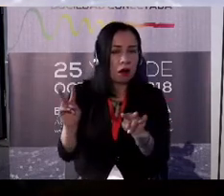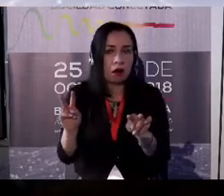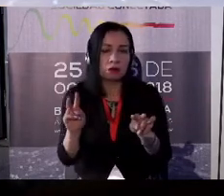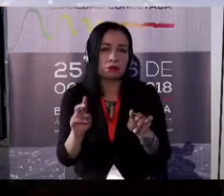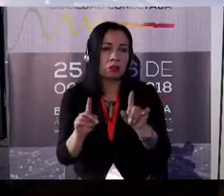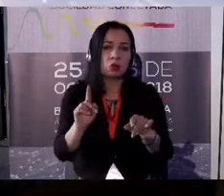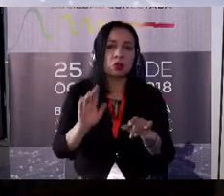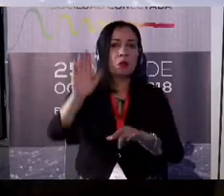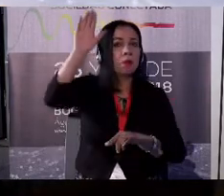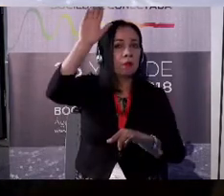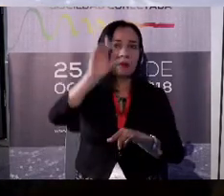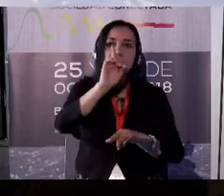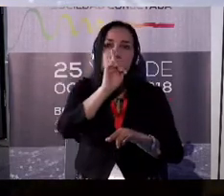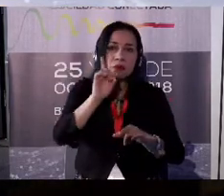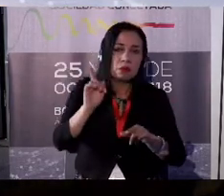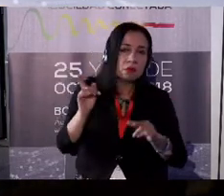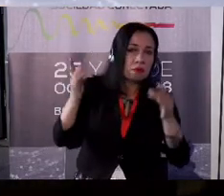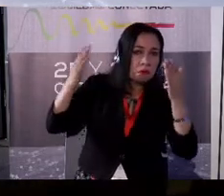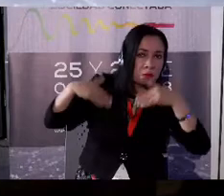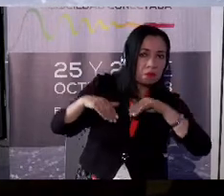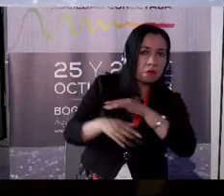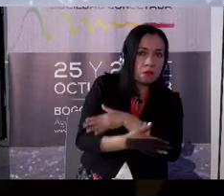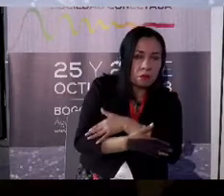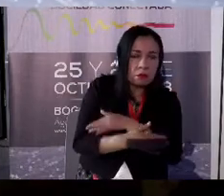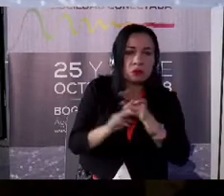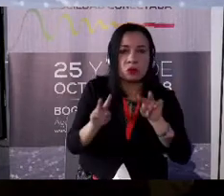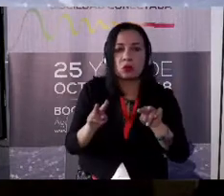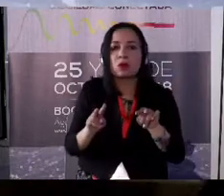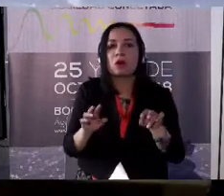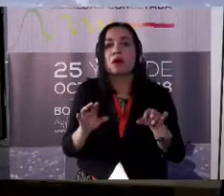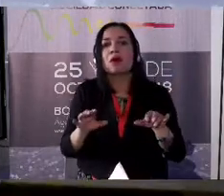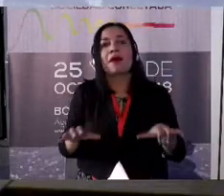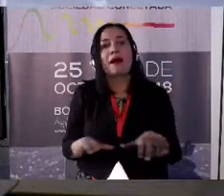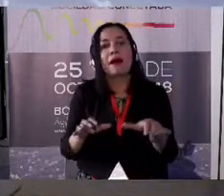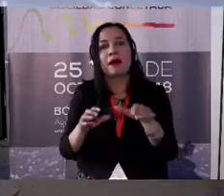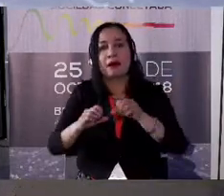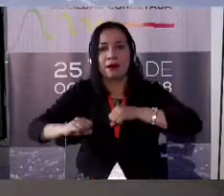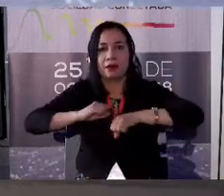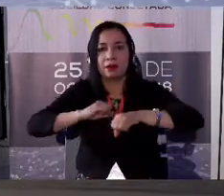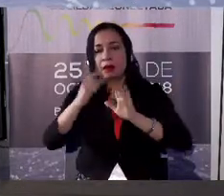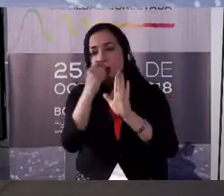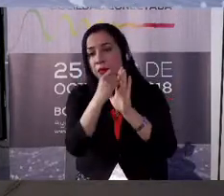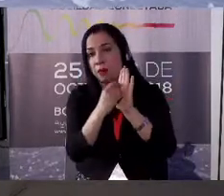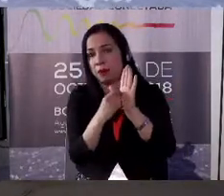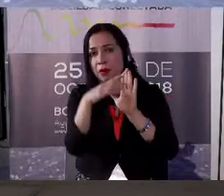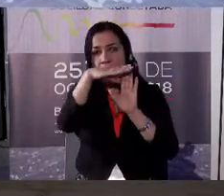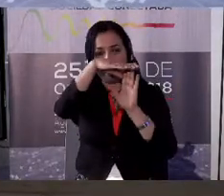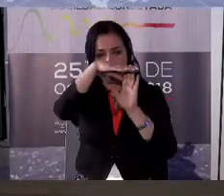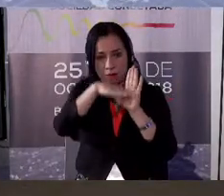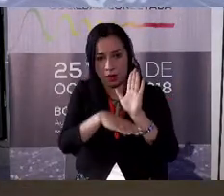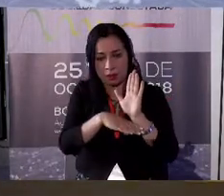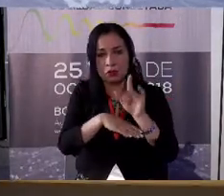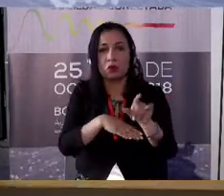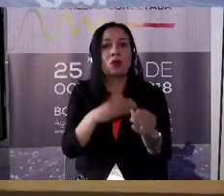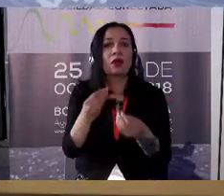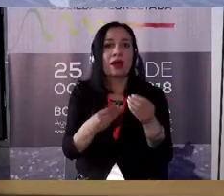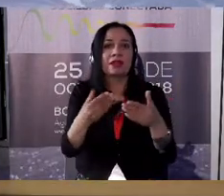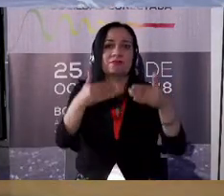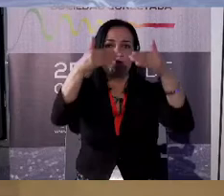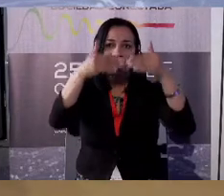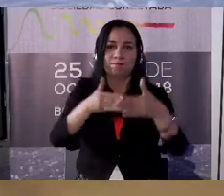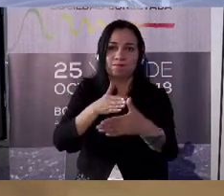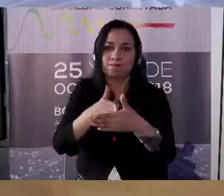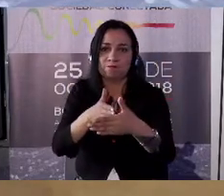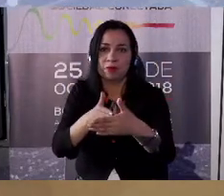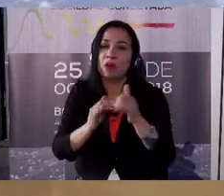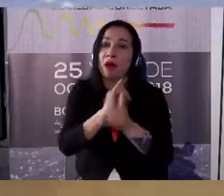hacer ofertas durante la subasta, esa actividad se va reduciendo y les va poniendo una limitación a lo que pueden hacer, de tal manera que hacia el final